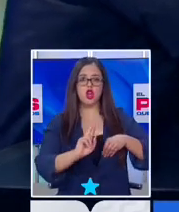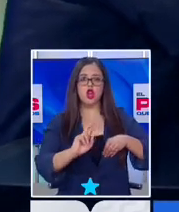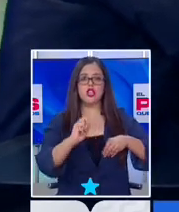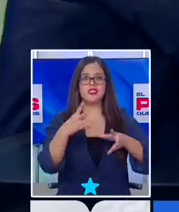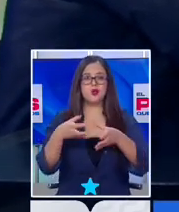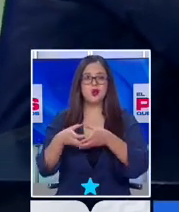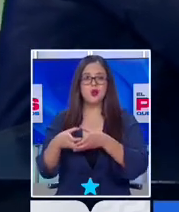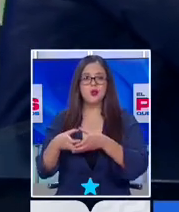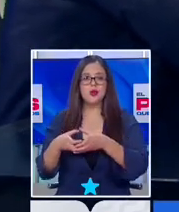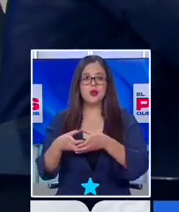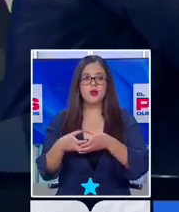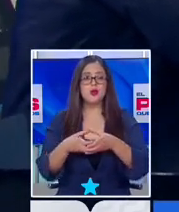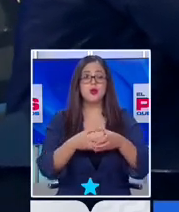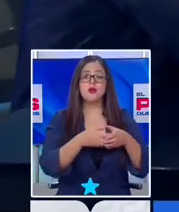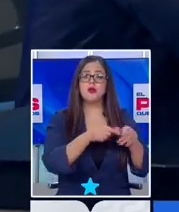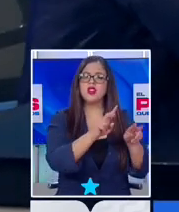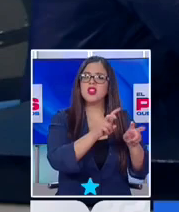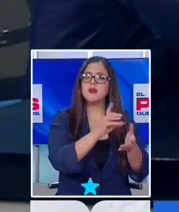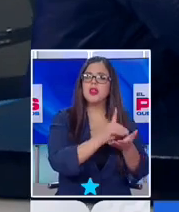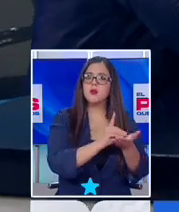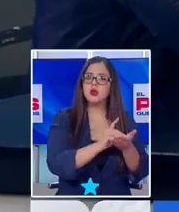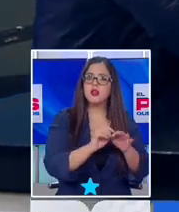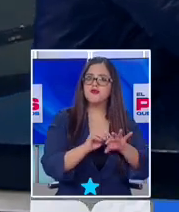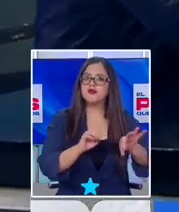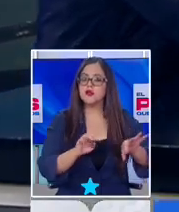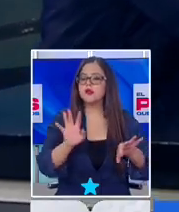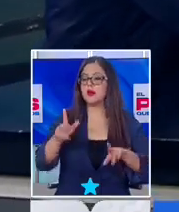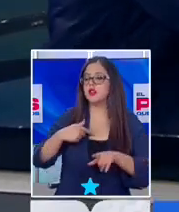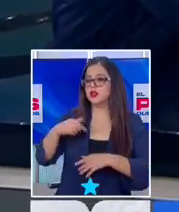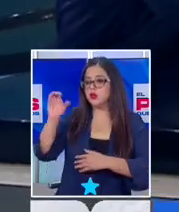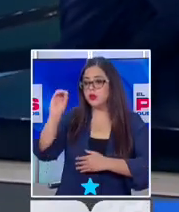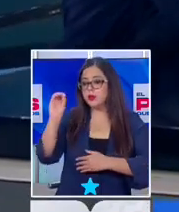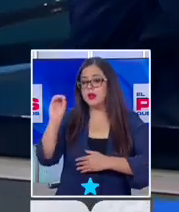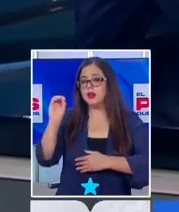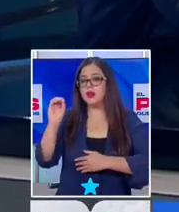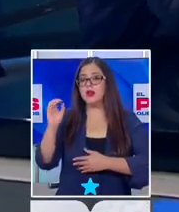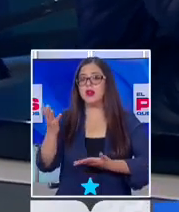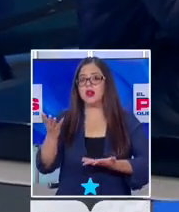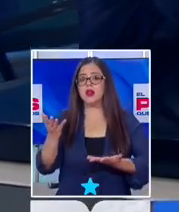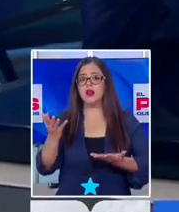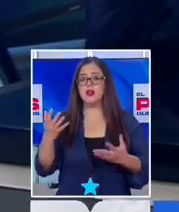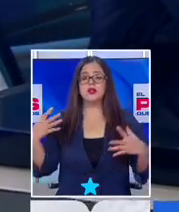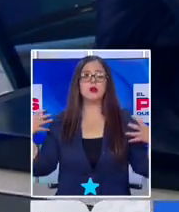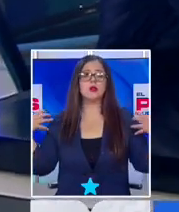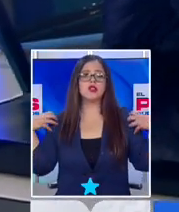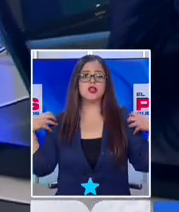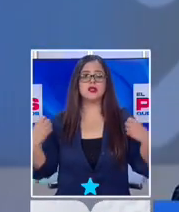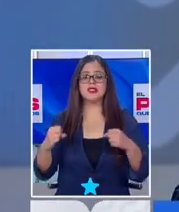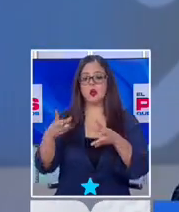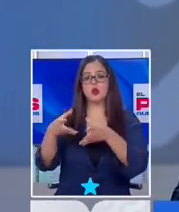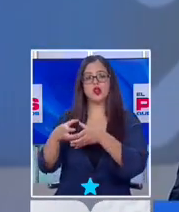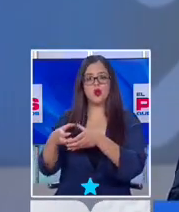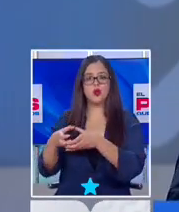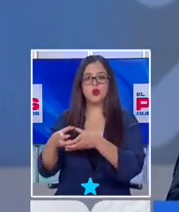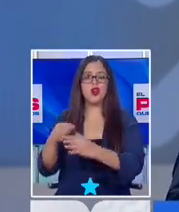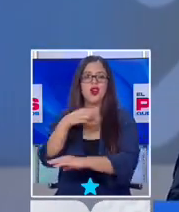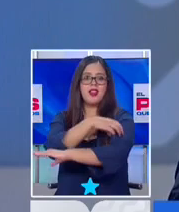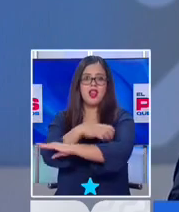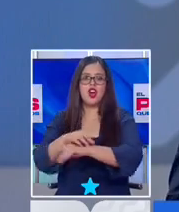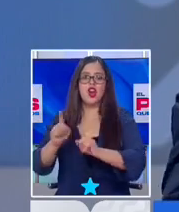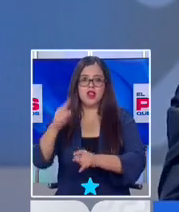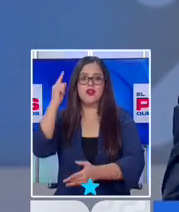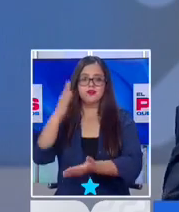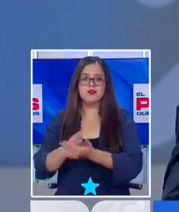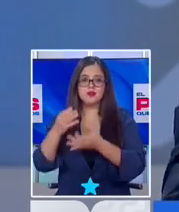que yo creo que deben haber en ese sentido tener facultad esta segunda cámara a mi juicio ya pero